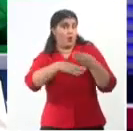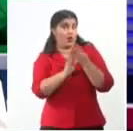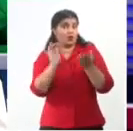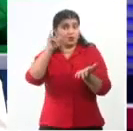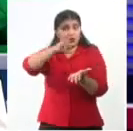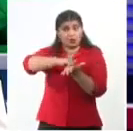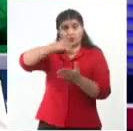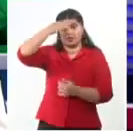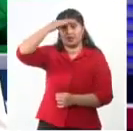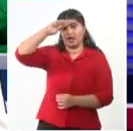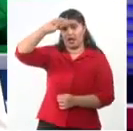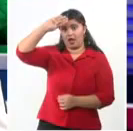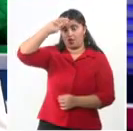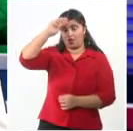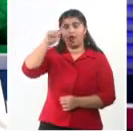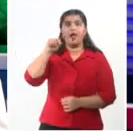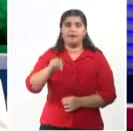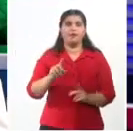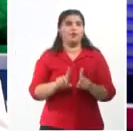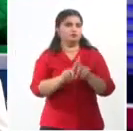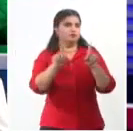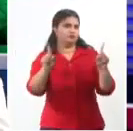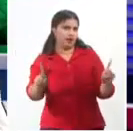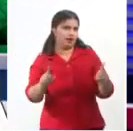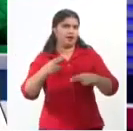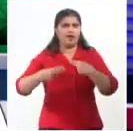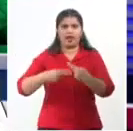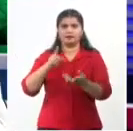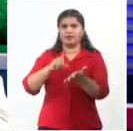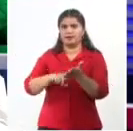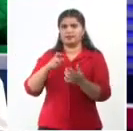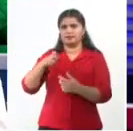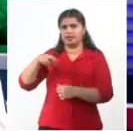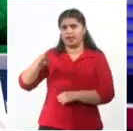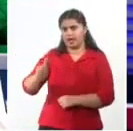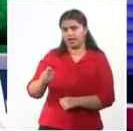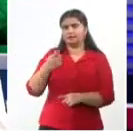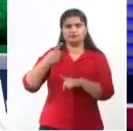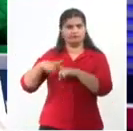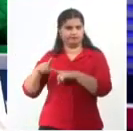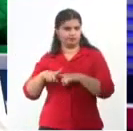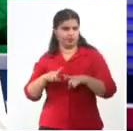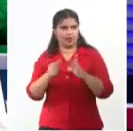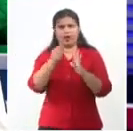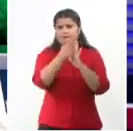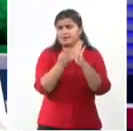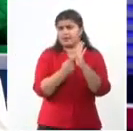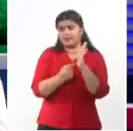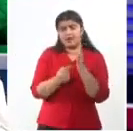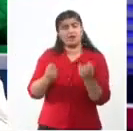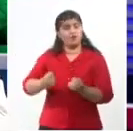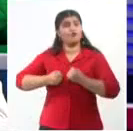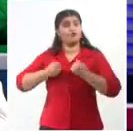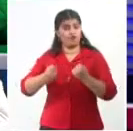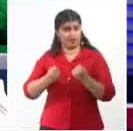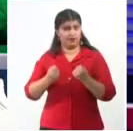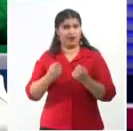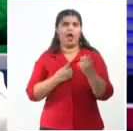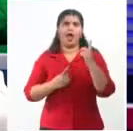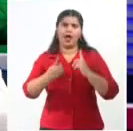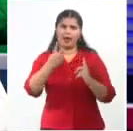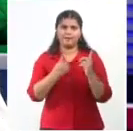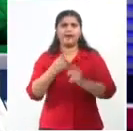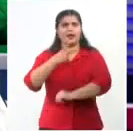el cuarentena, realización de PCR, que nos permitiera detectar en un momento determinado la entrada. Se circuló